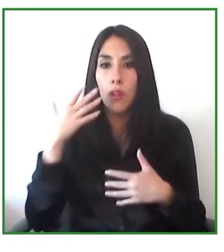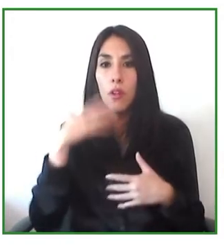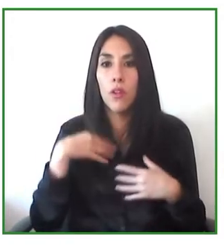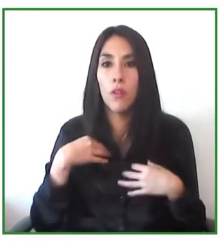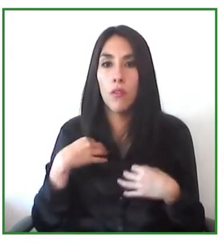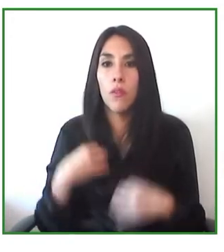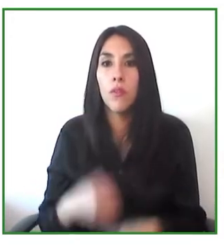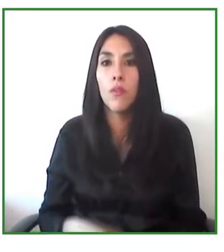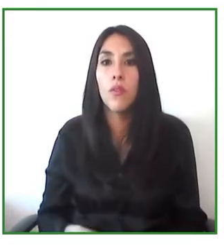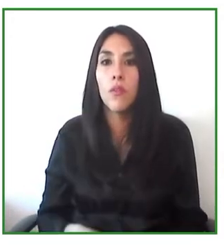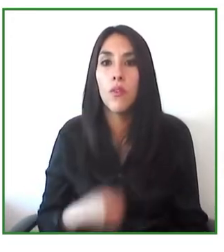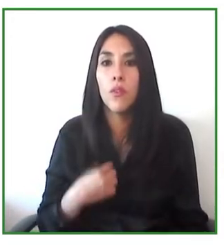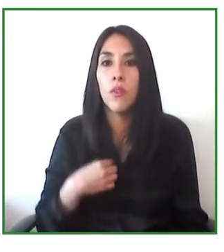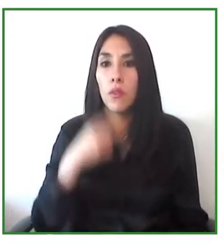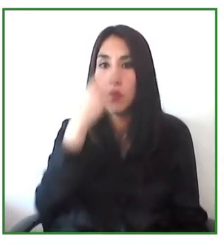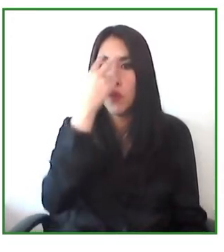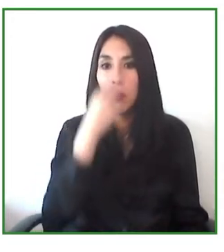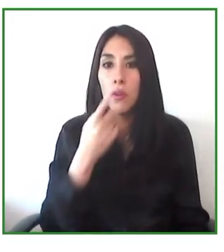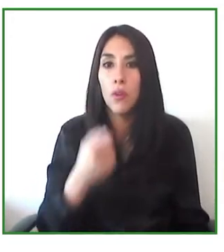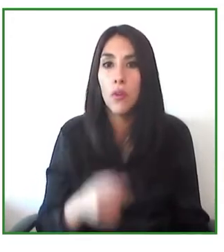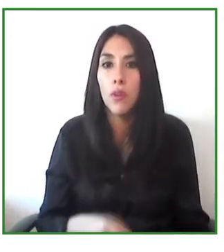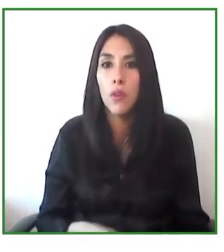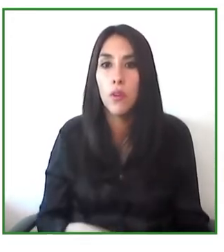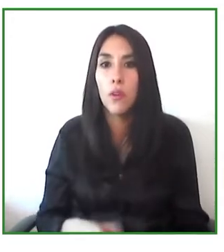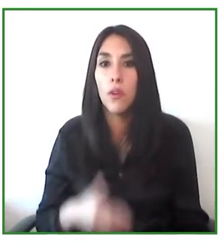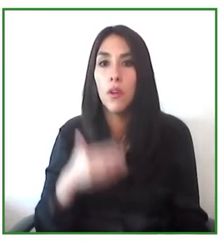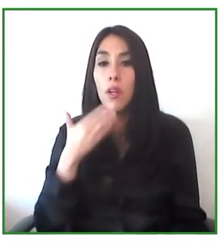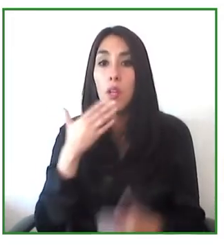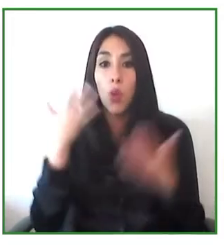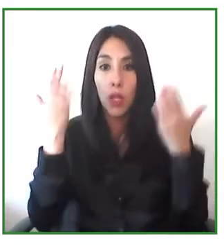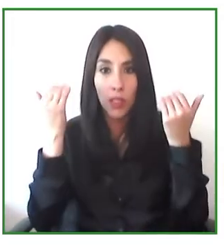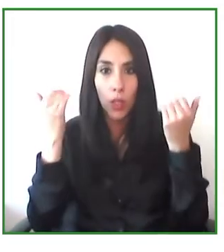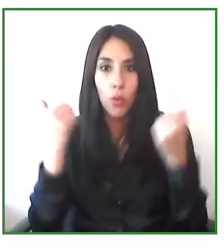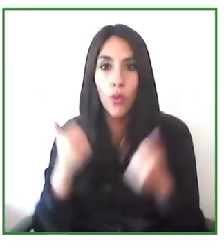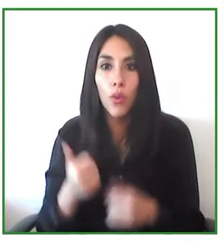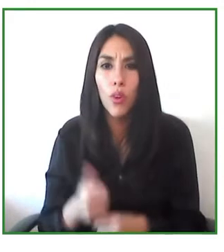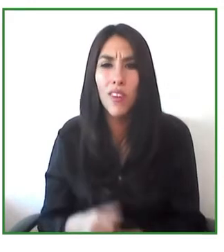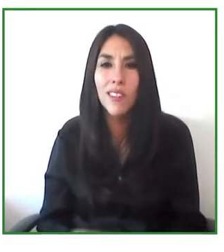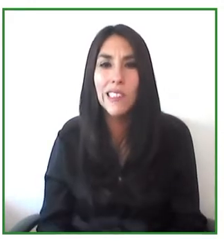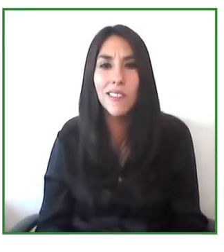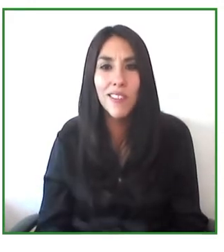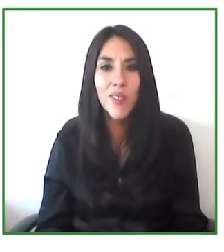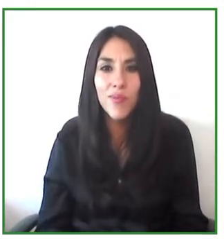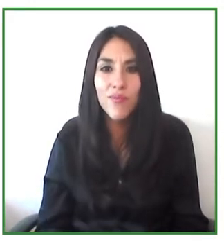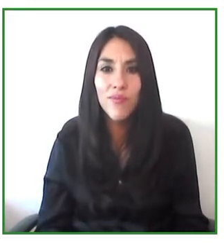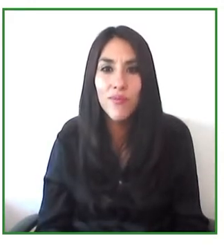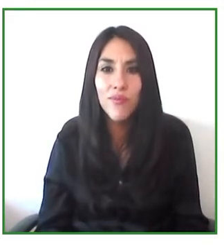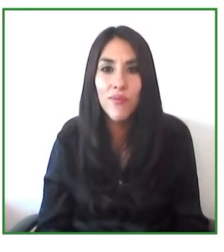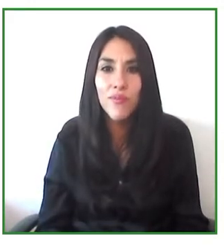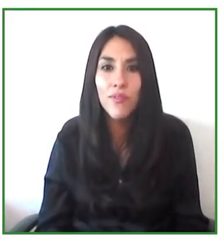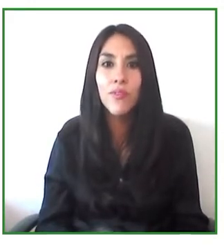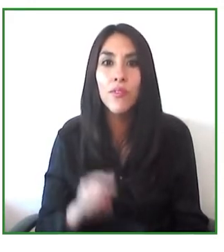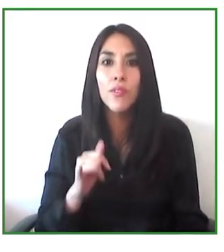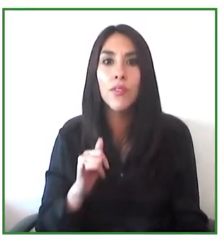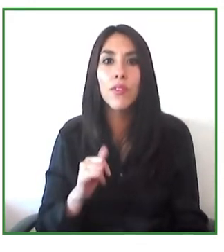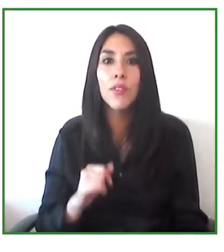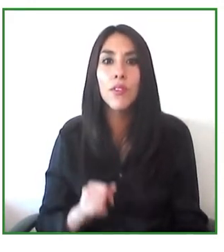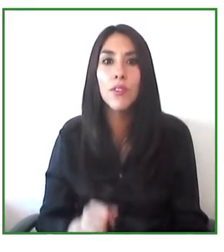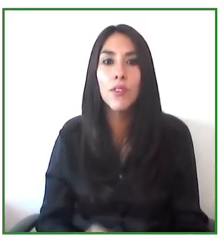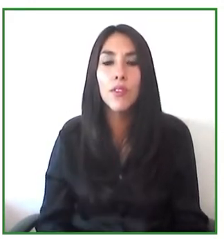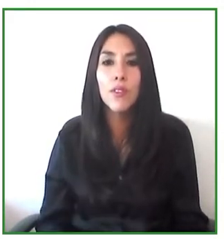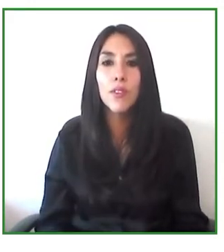un poco más tostada. pasando a responder tu pregunta, Ingrid, bueno, la verdad es que